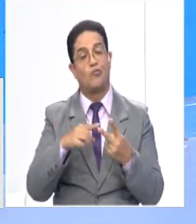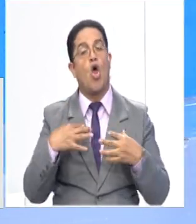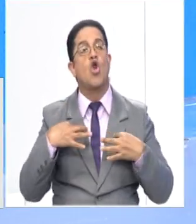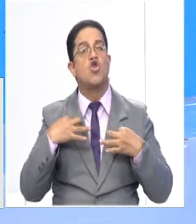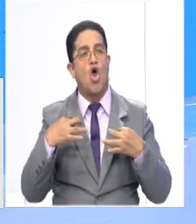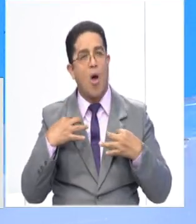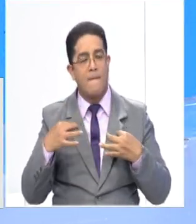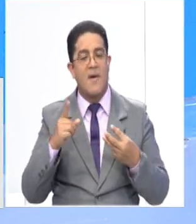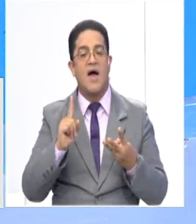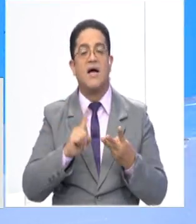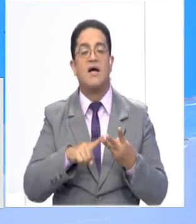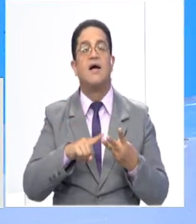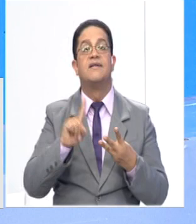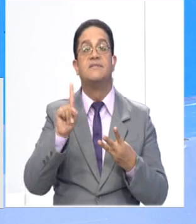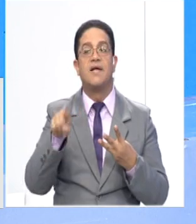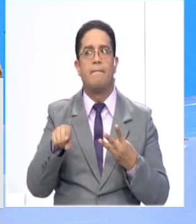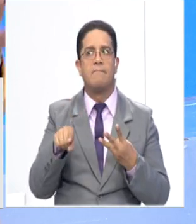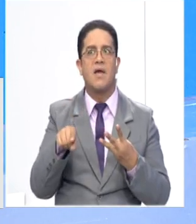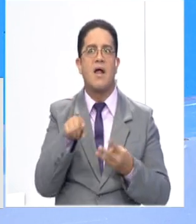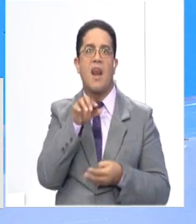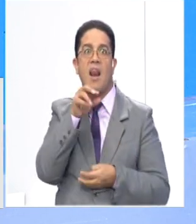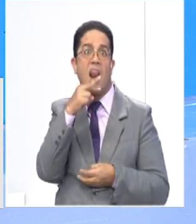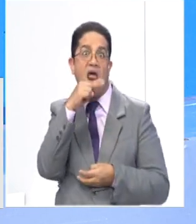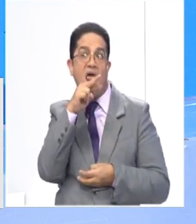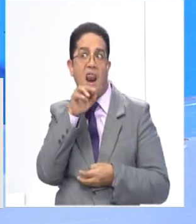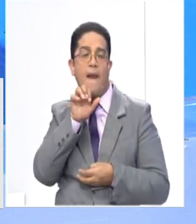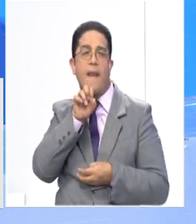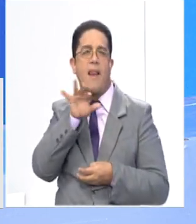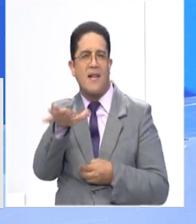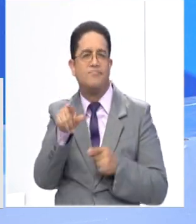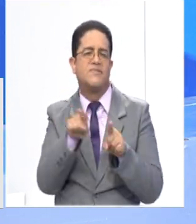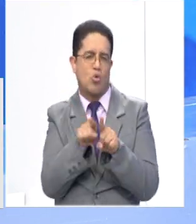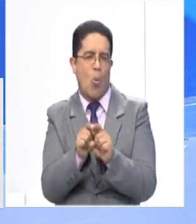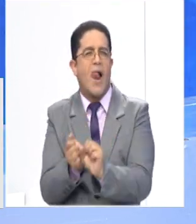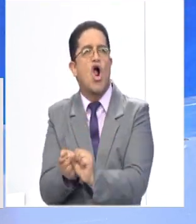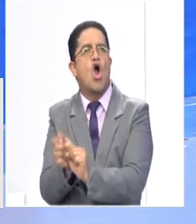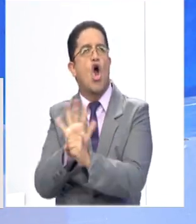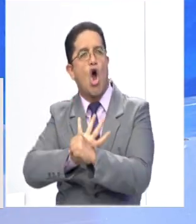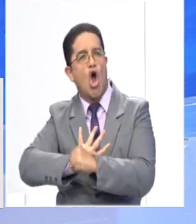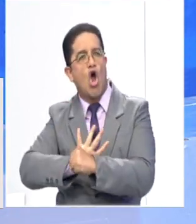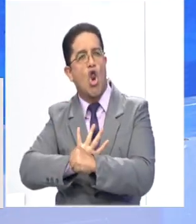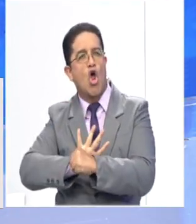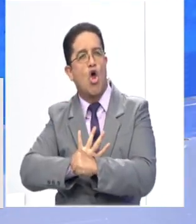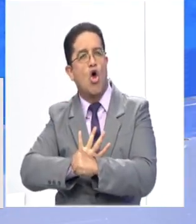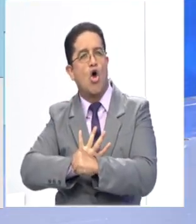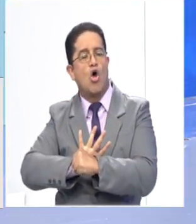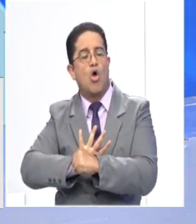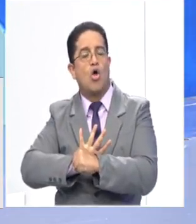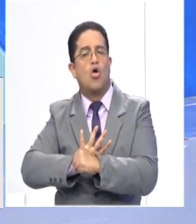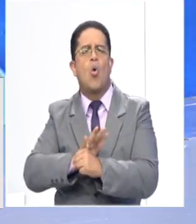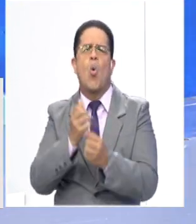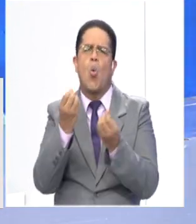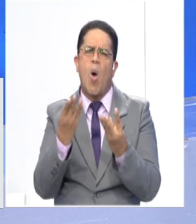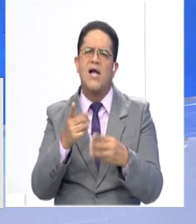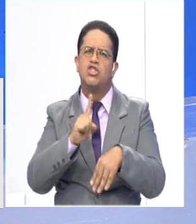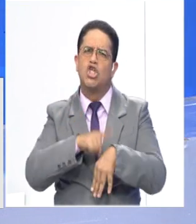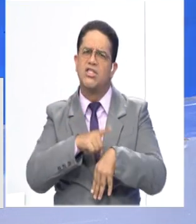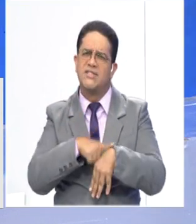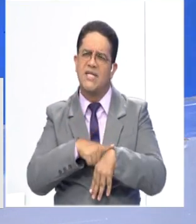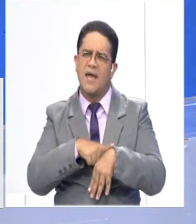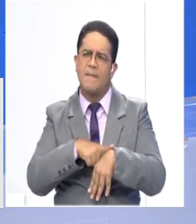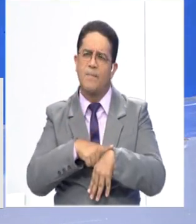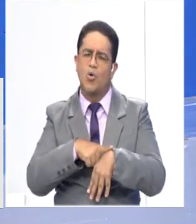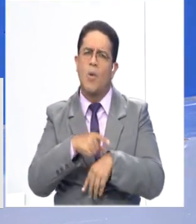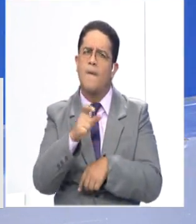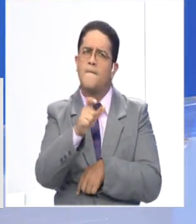incluso gotas de saliva, que lo vemos también con el COVID y otras enfermedades de virus respiratorios, ¿cuánto tiempo debe estar expuesta una